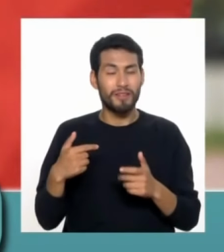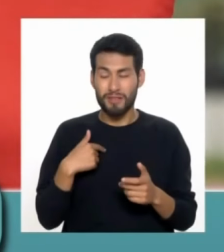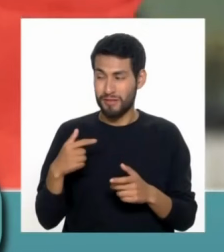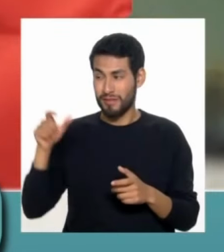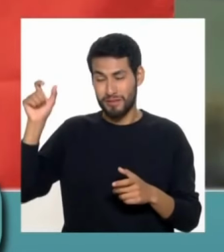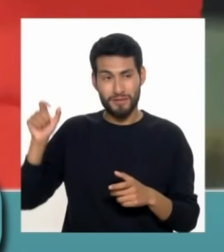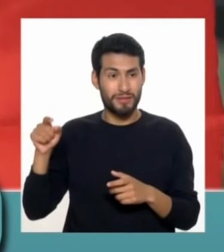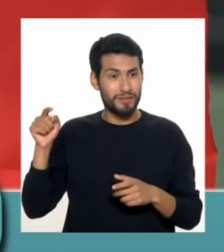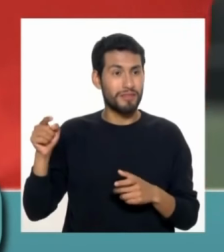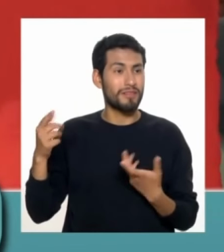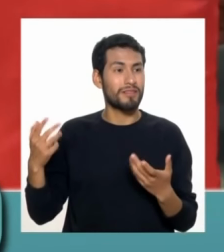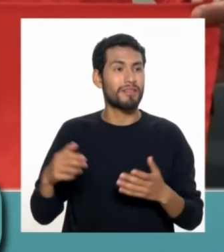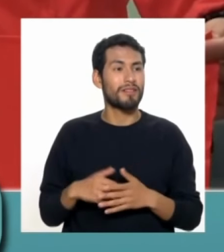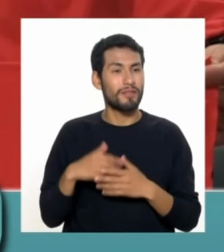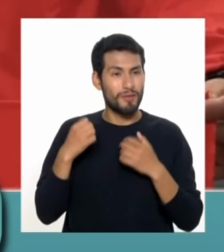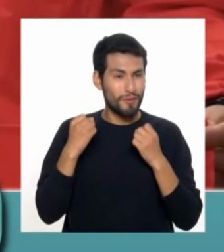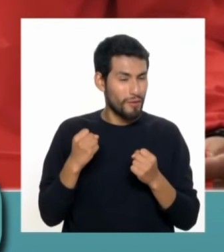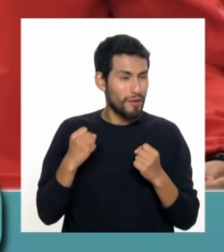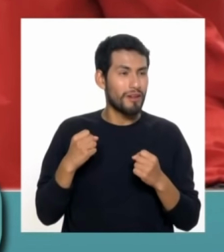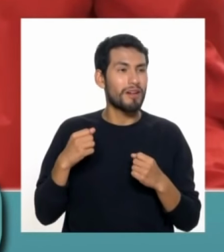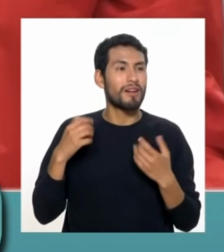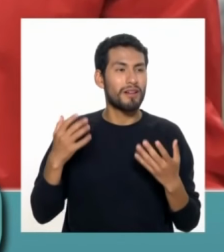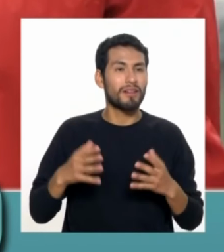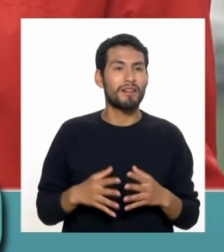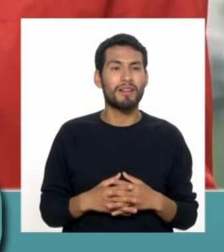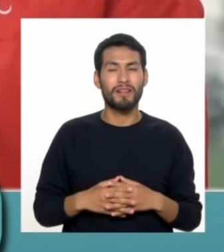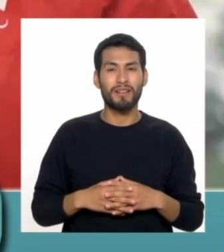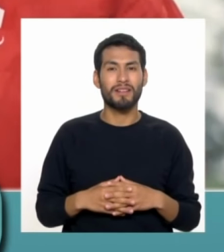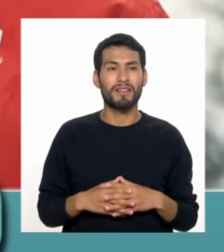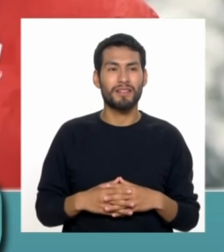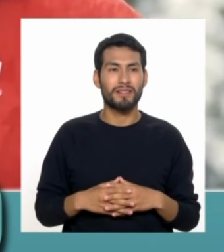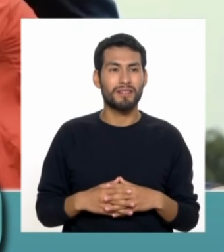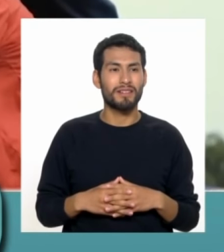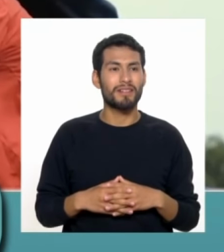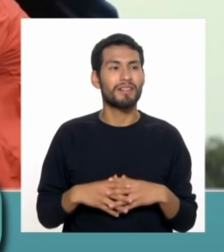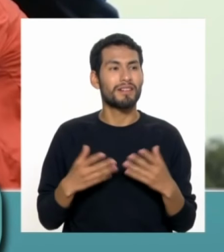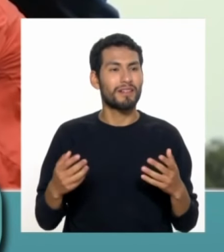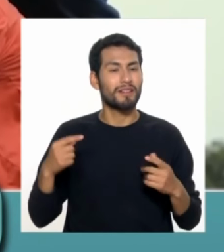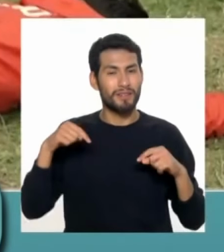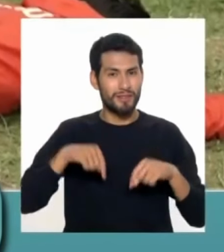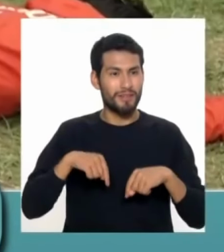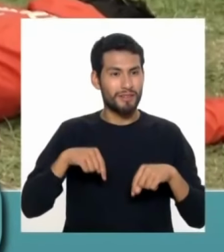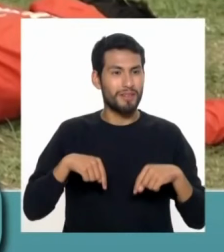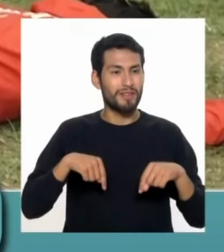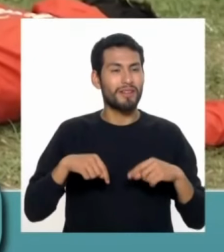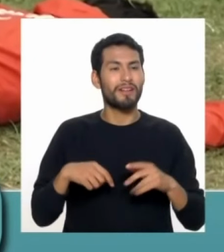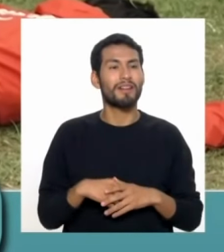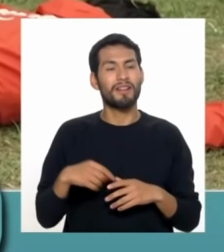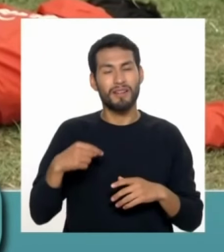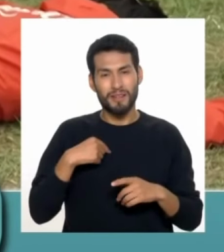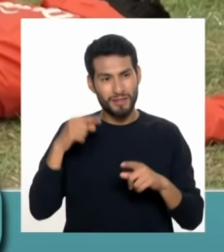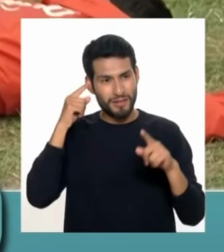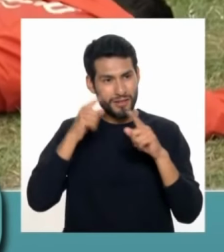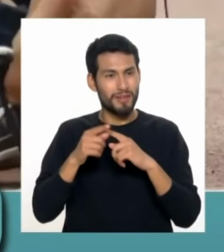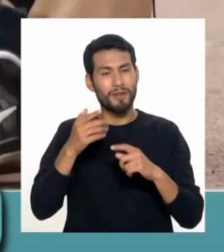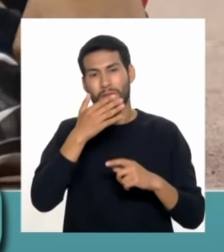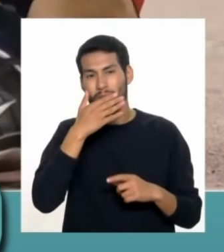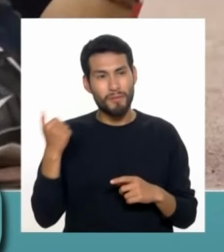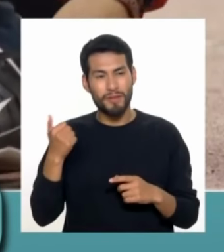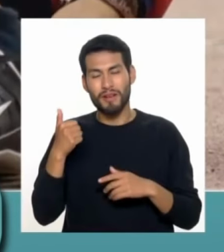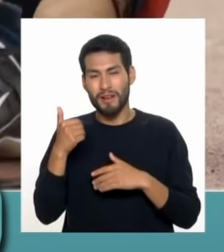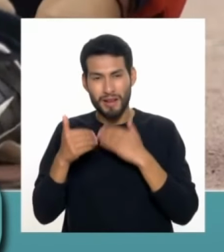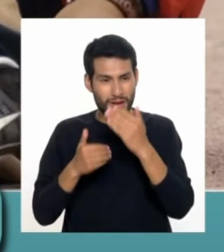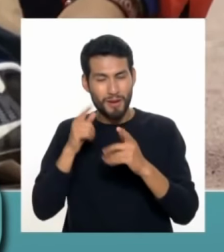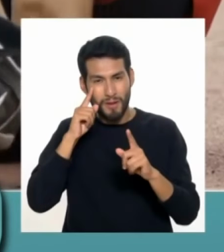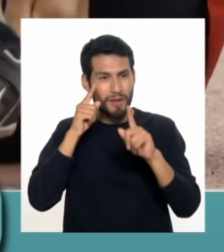entrenador. Muy fuerte, muy intensa. Y hoy en día ya nos proyectamos a mejores marcas, como se